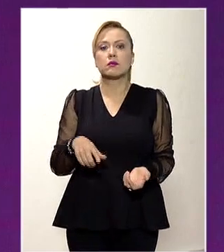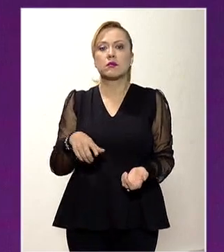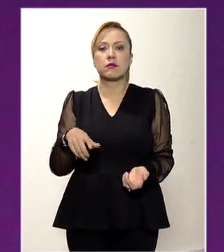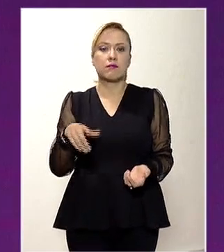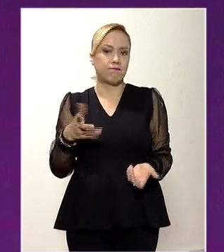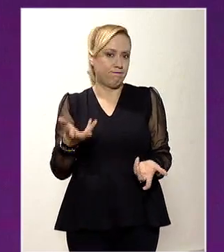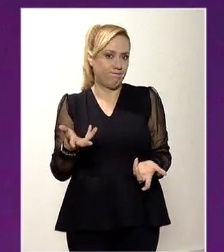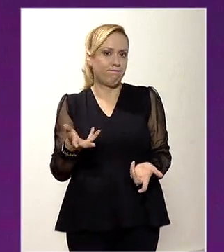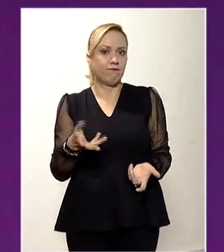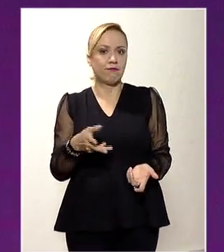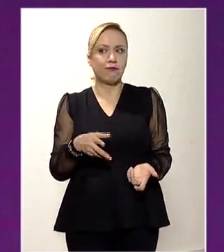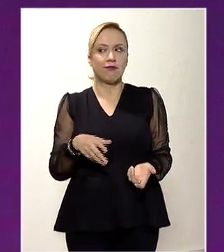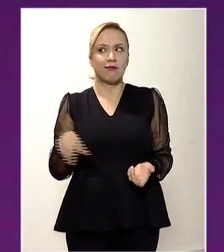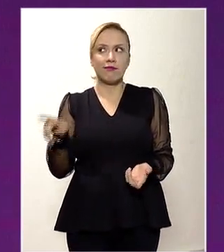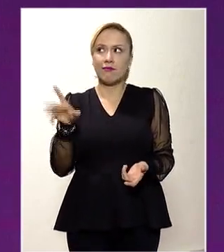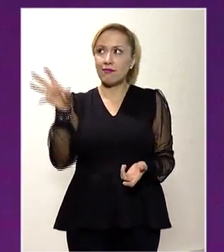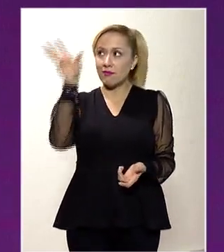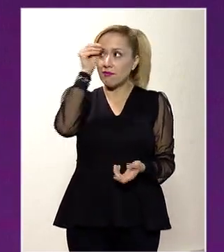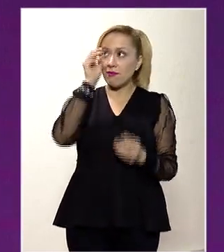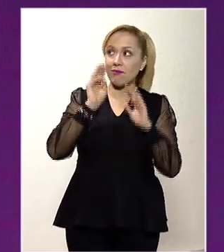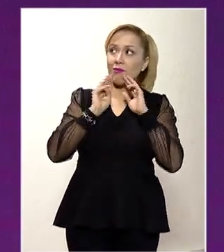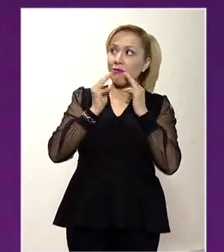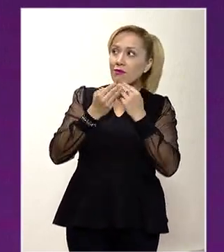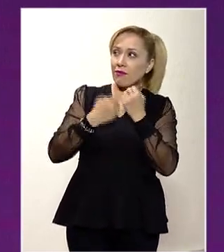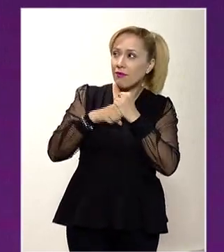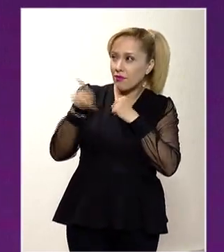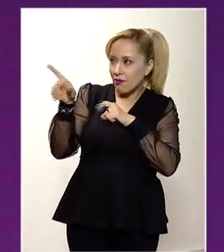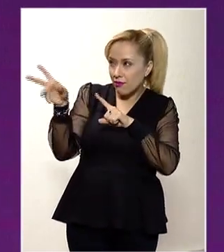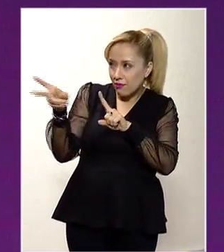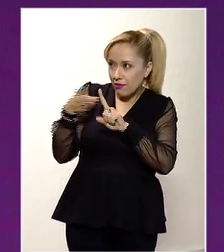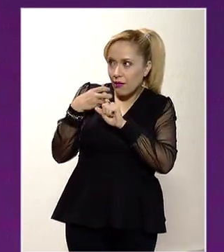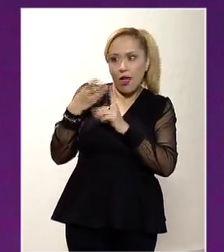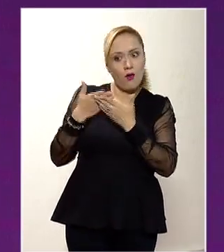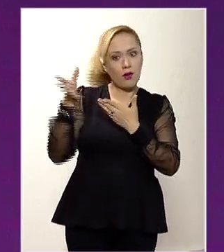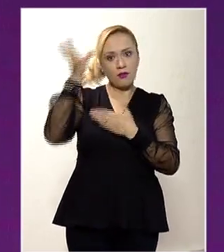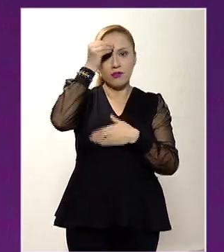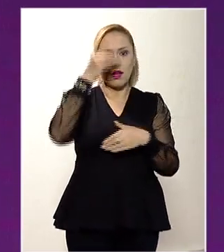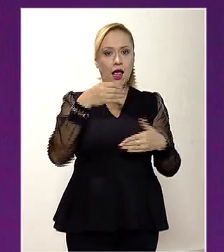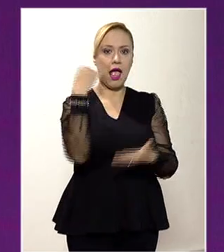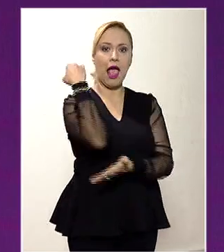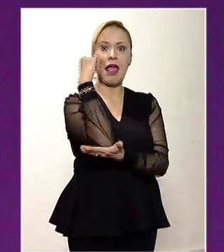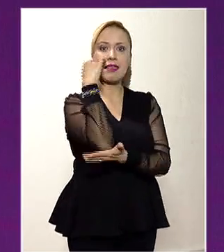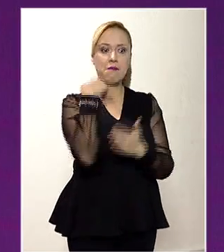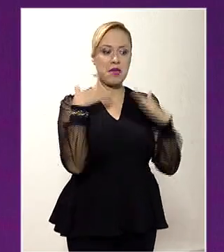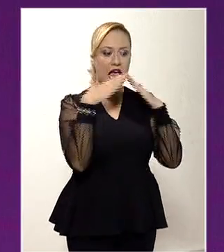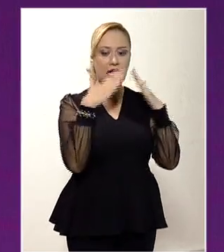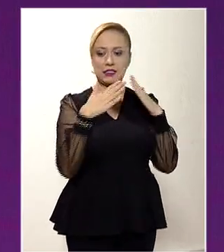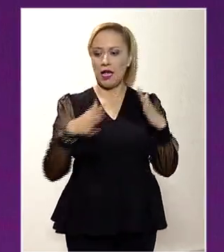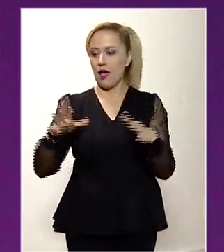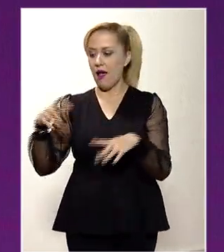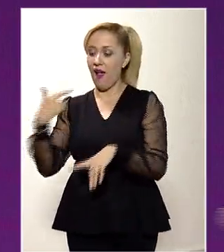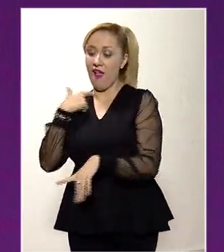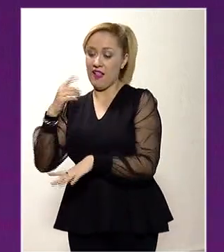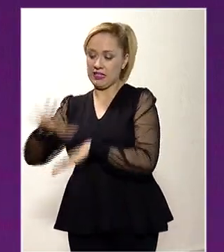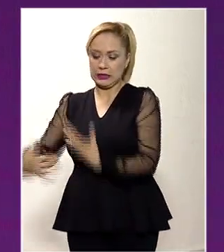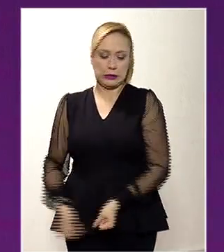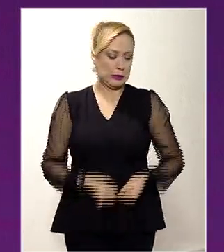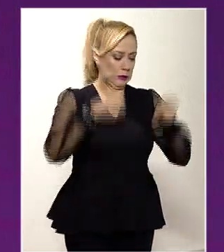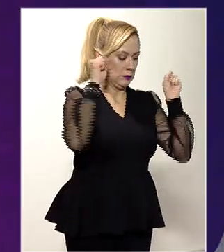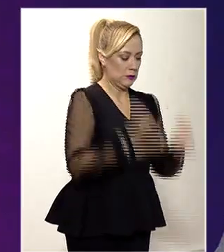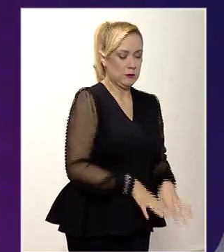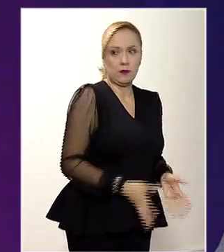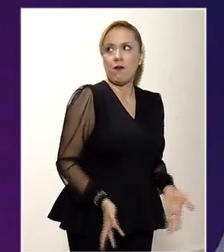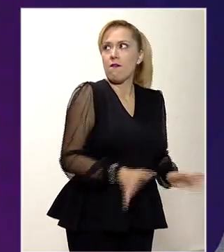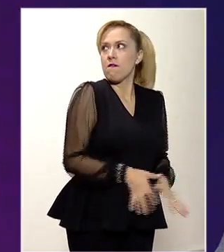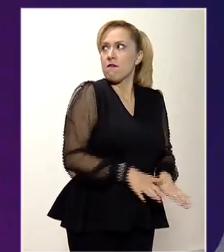por ejemplo, replican métodos de la delincuencia organizada, Claro. ¿no? Ahora entierran a las mujeres en sus jardines, ¿no? Entonces eso luego te mete a un